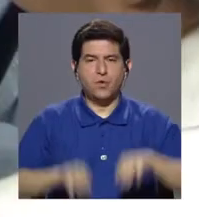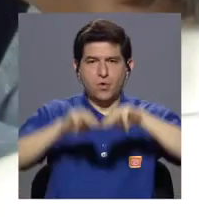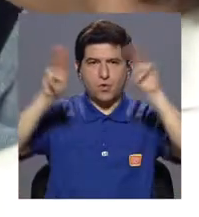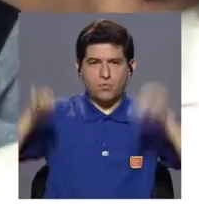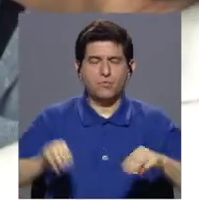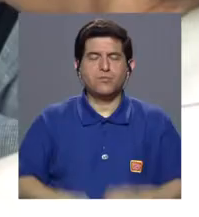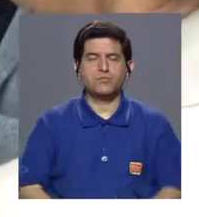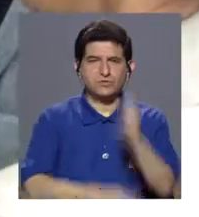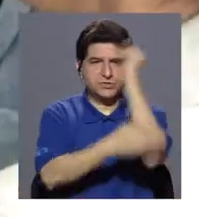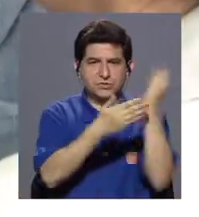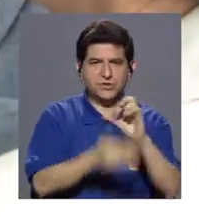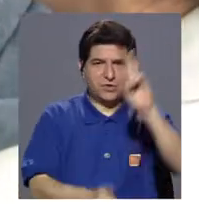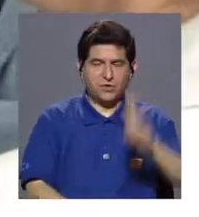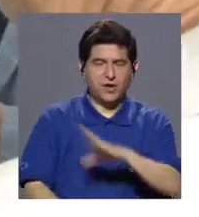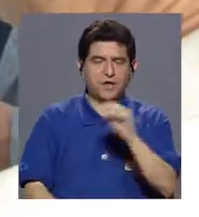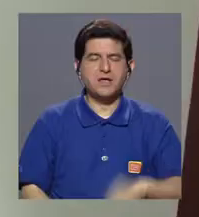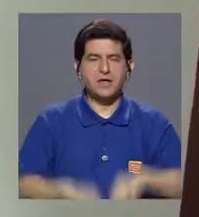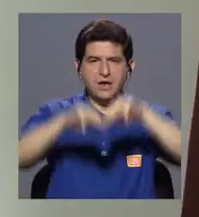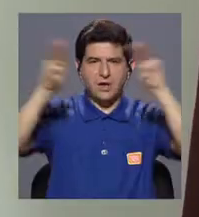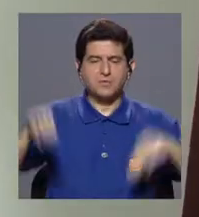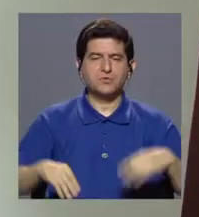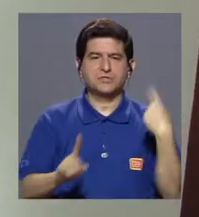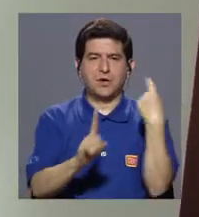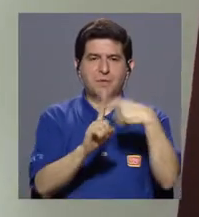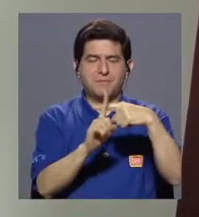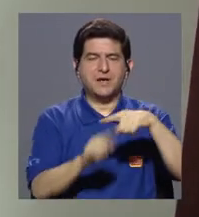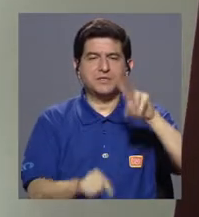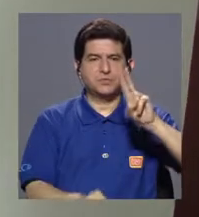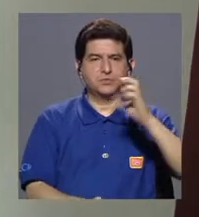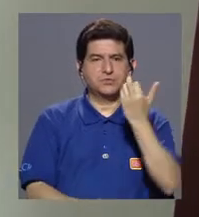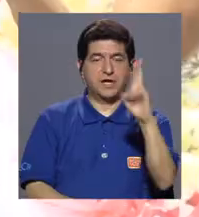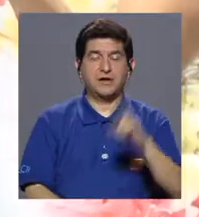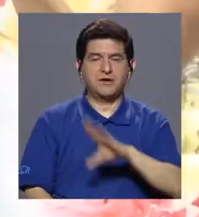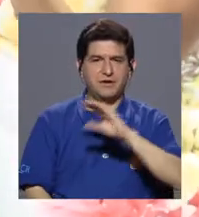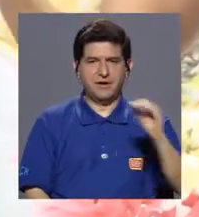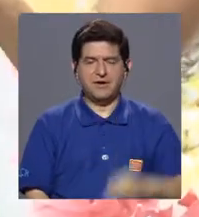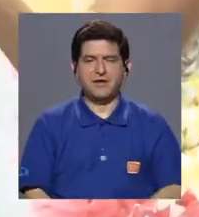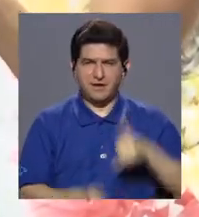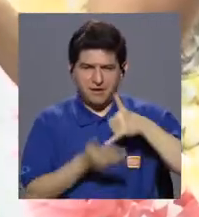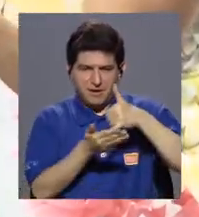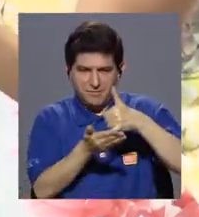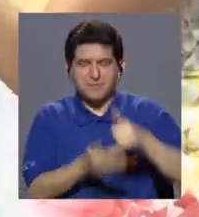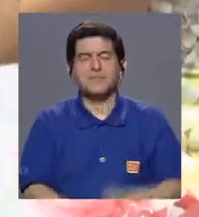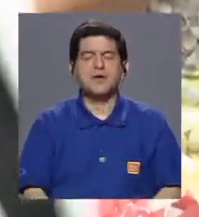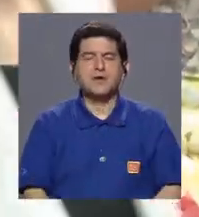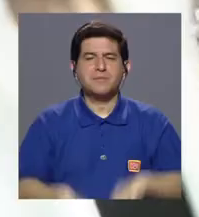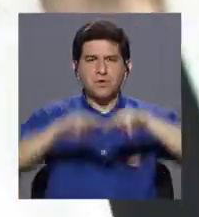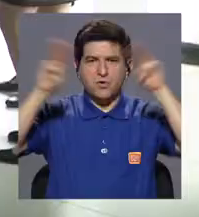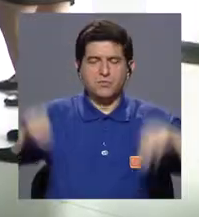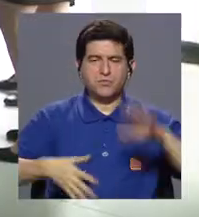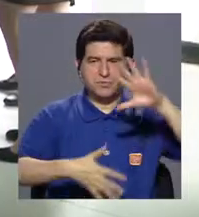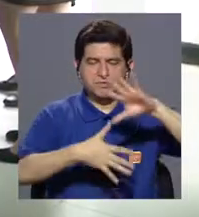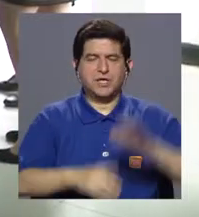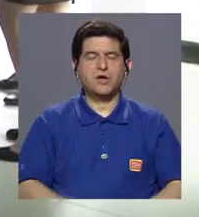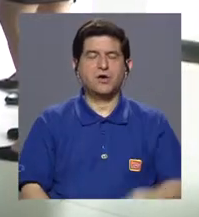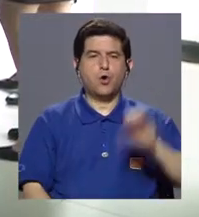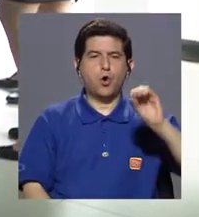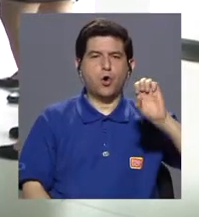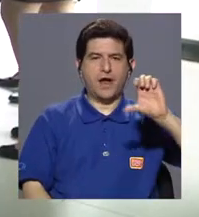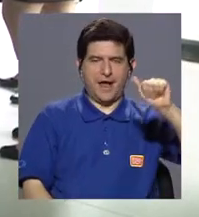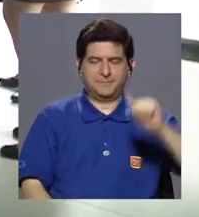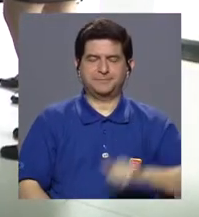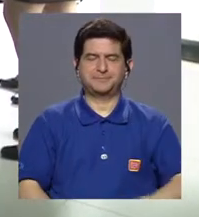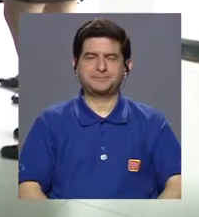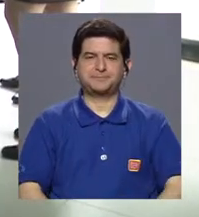Arte Costarricense y el Museo Más UCR, y recibió un reconocimiento del Museo de las Américas de la Organización de Estados